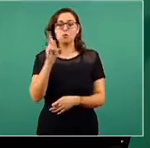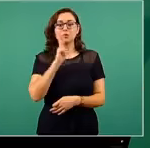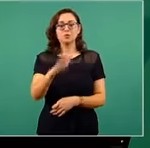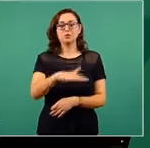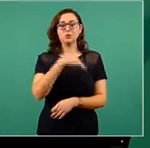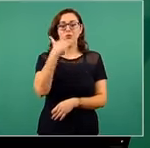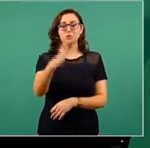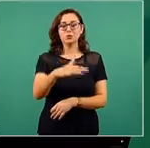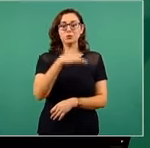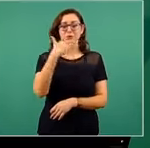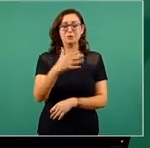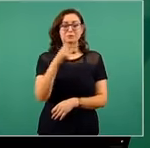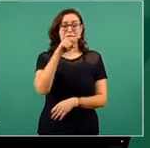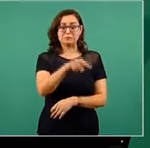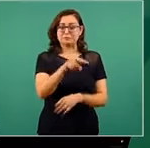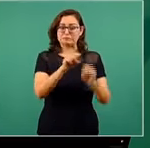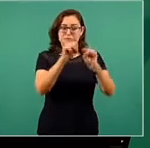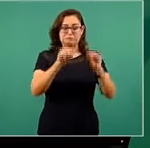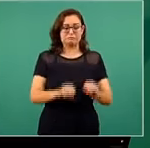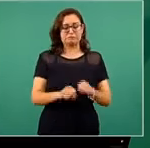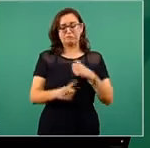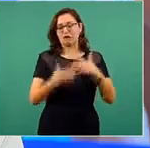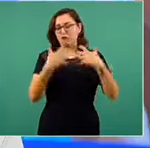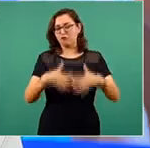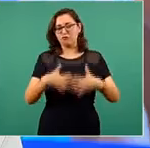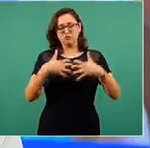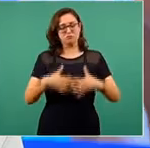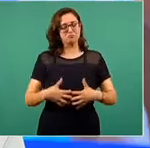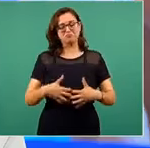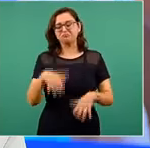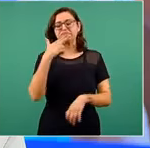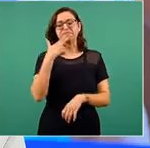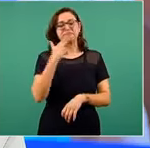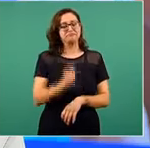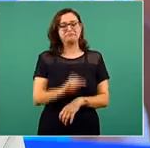sistema funcionara aún menos de lo que tenía o podía haber funcionado.